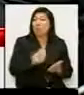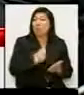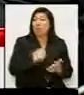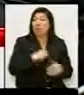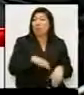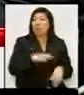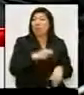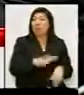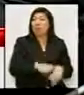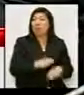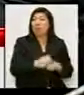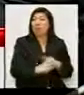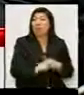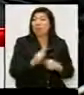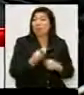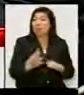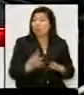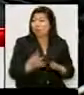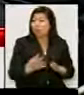naturaleza, estamos en el año